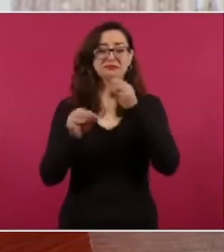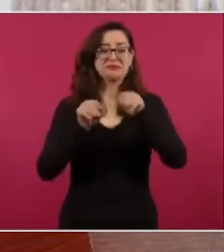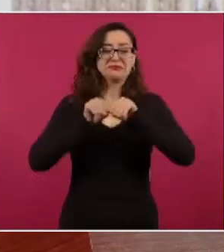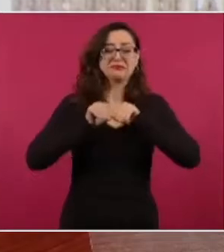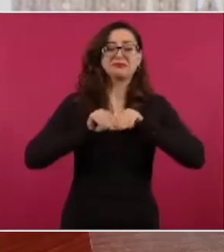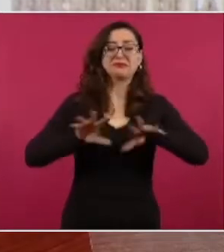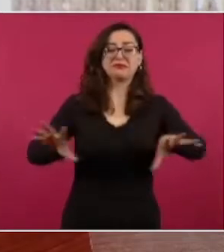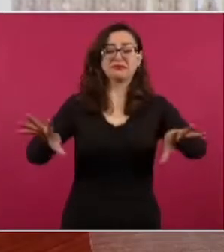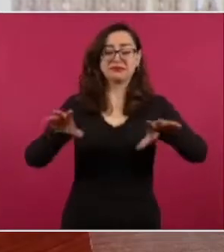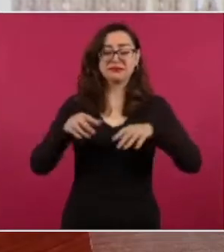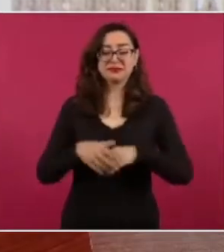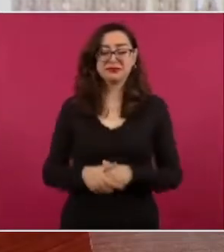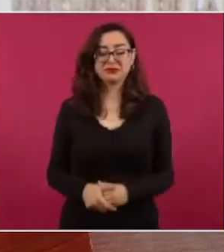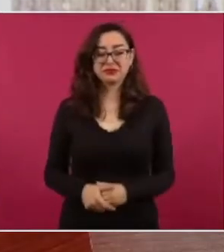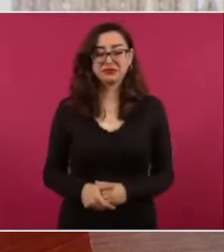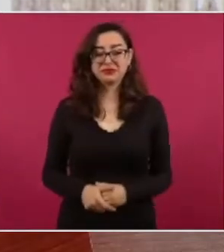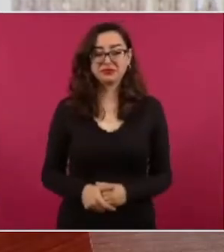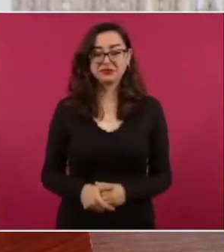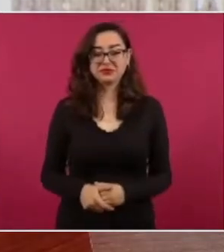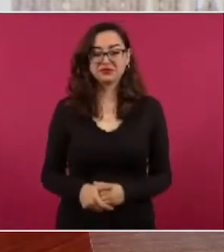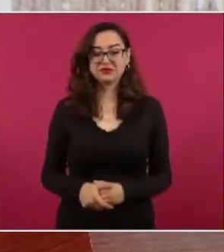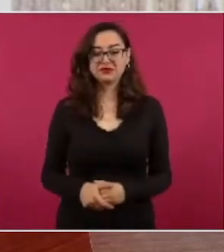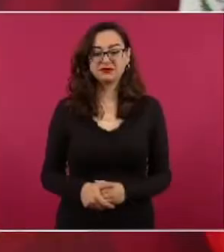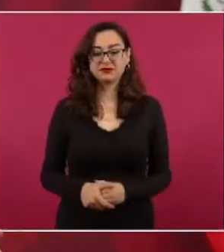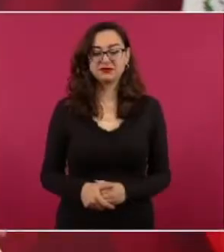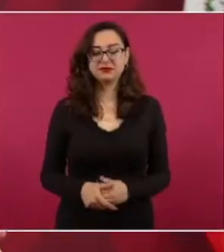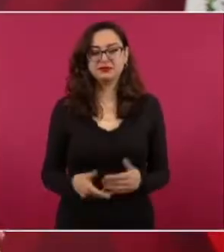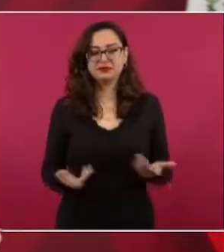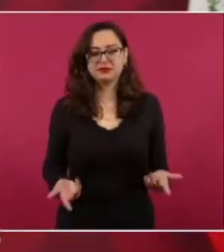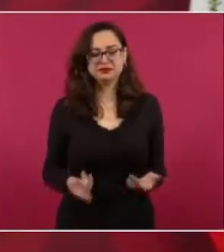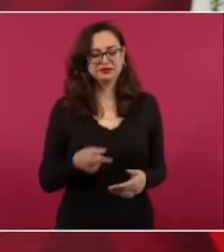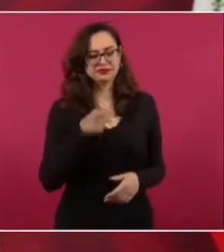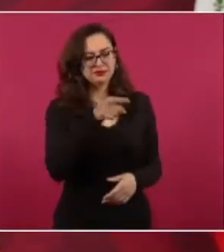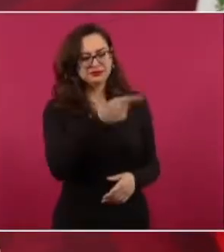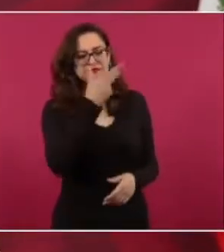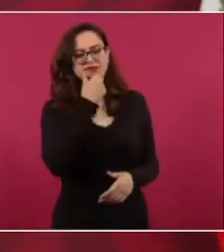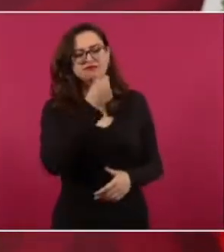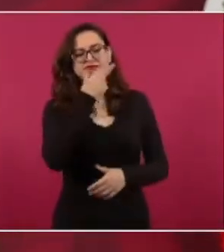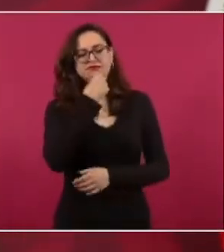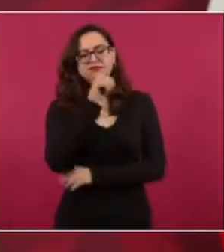Estaba yo viendo a Aguilar Camín